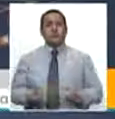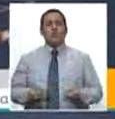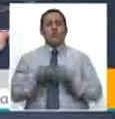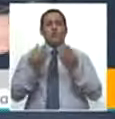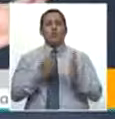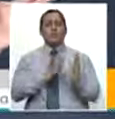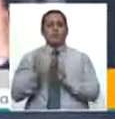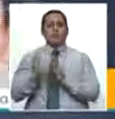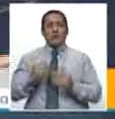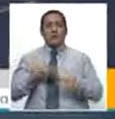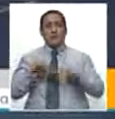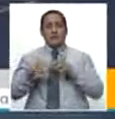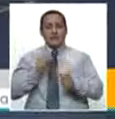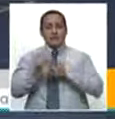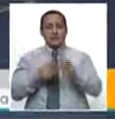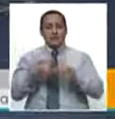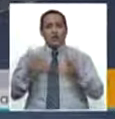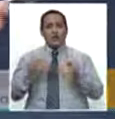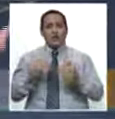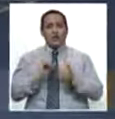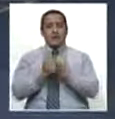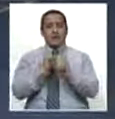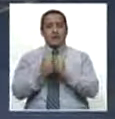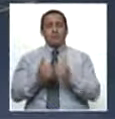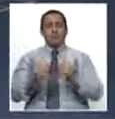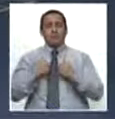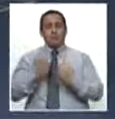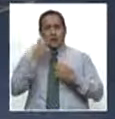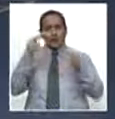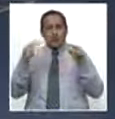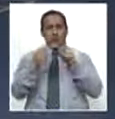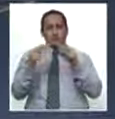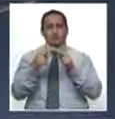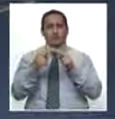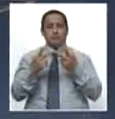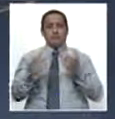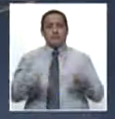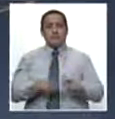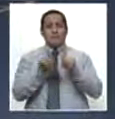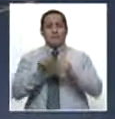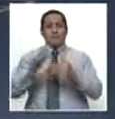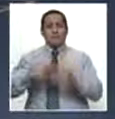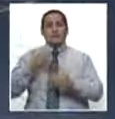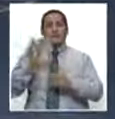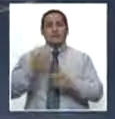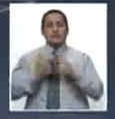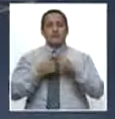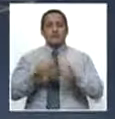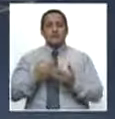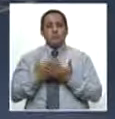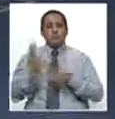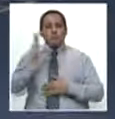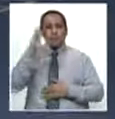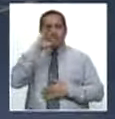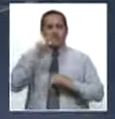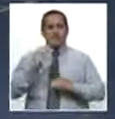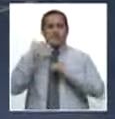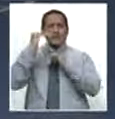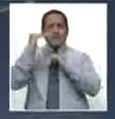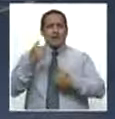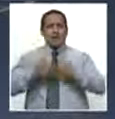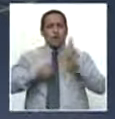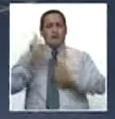¿Cuál es el proceso? Primero va ser que la gente juegue, que el deporte se vuelva conocido. Y después empieza la parte de buscar nivel,